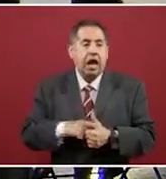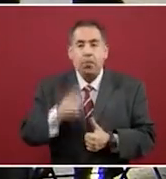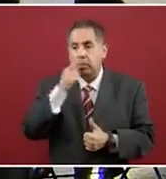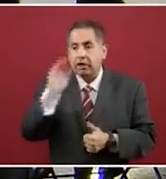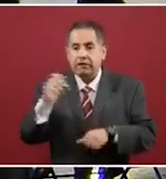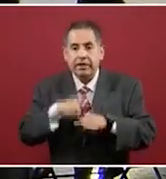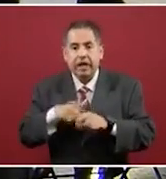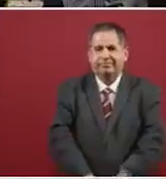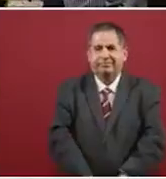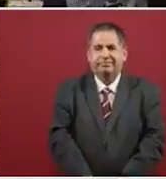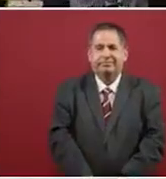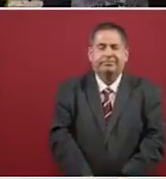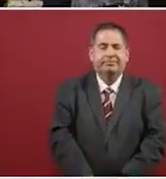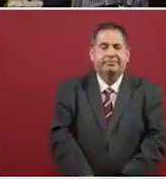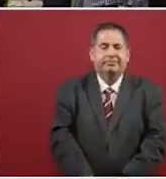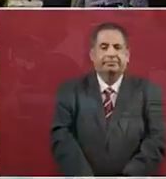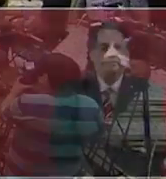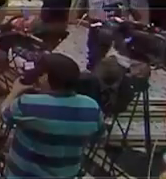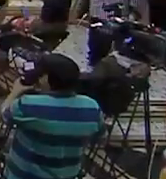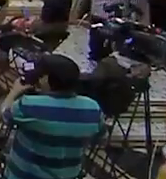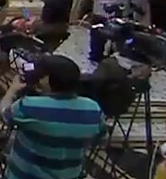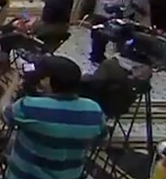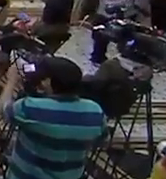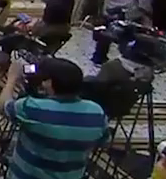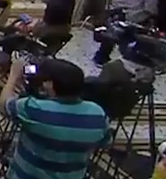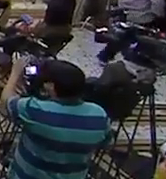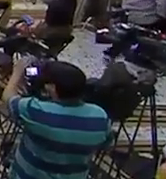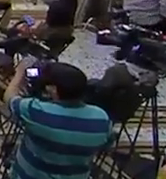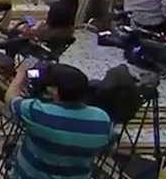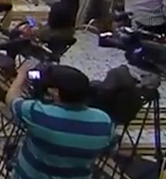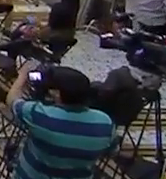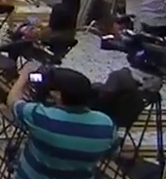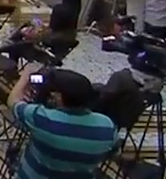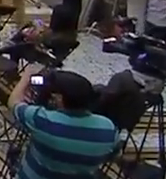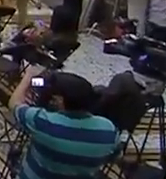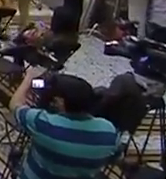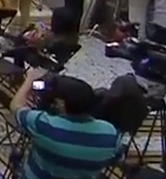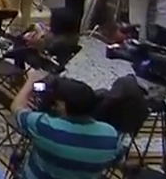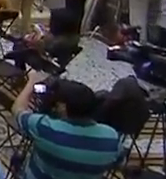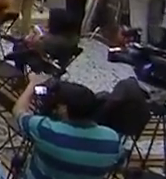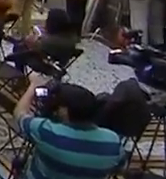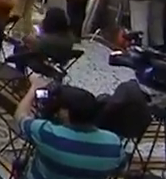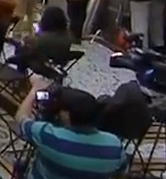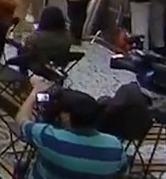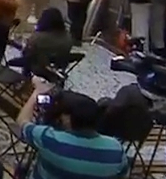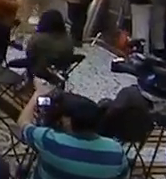Federal, entre otros. Con información de Verónica Torres Lizama, Notimex.